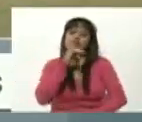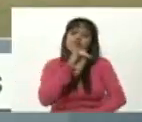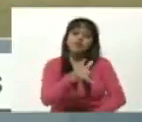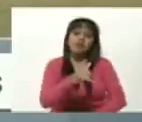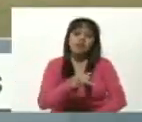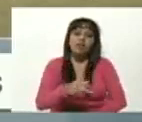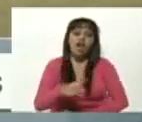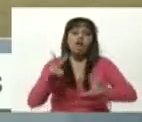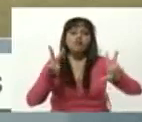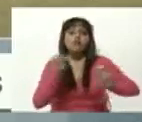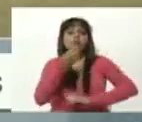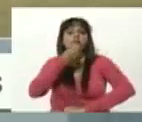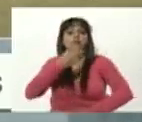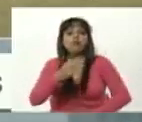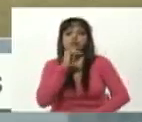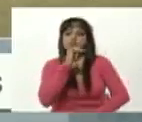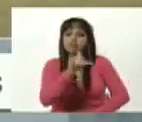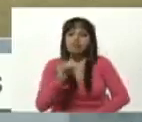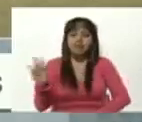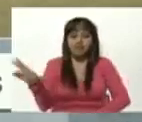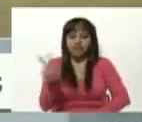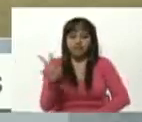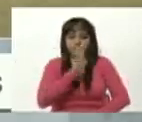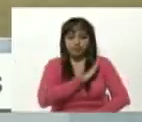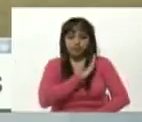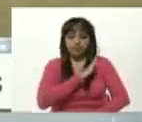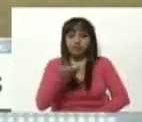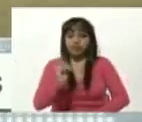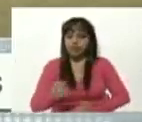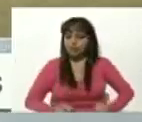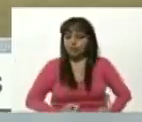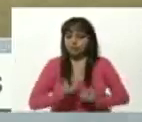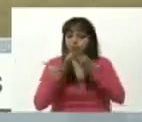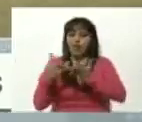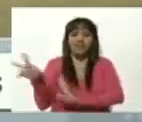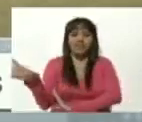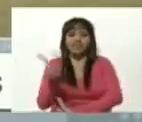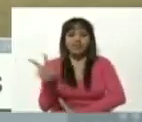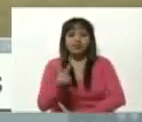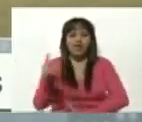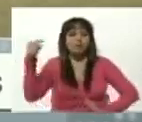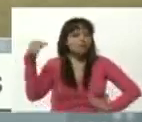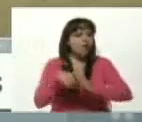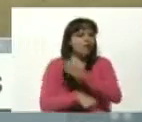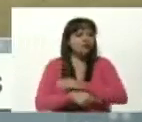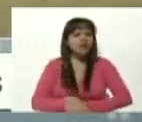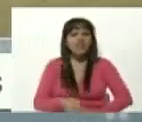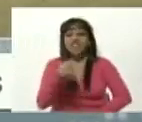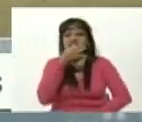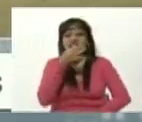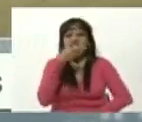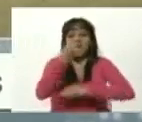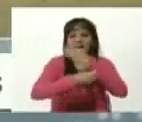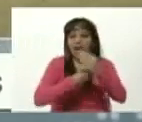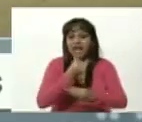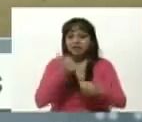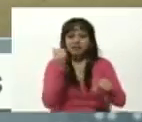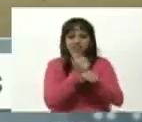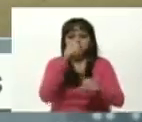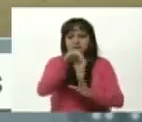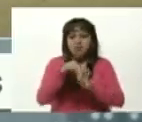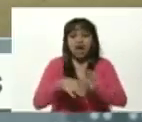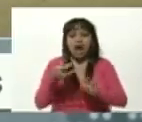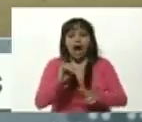nueva buena que tiene hoy Venezuela. Ha resurgido una Venezuela profunda, verde, productiva, y vamos